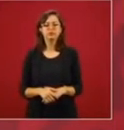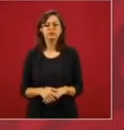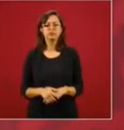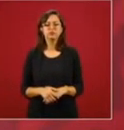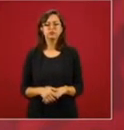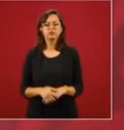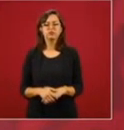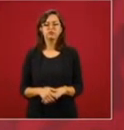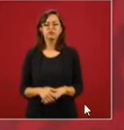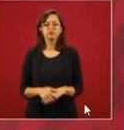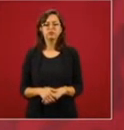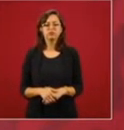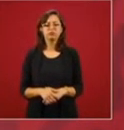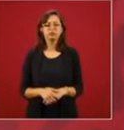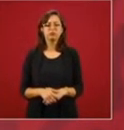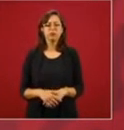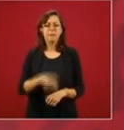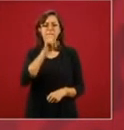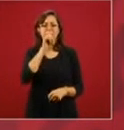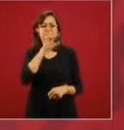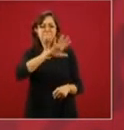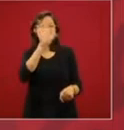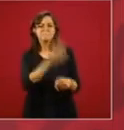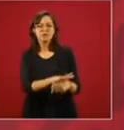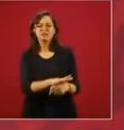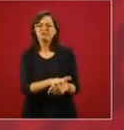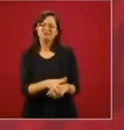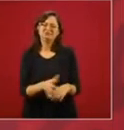censura, no porque